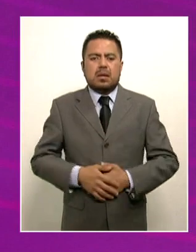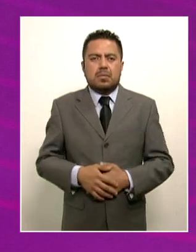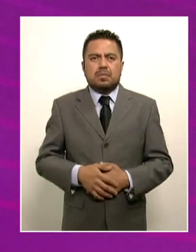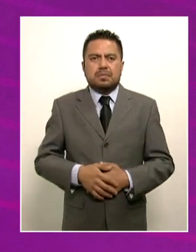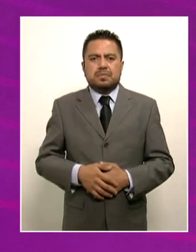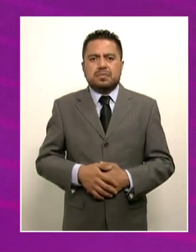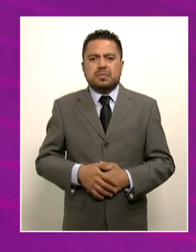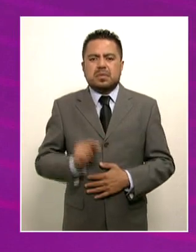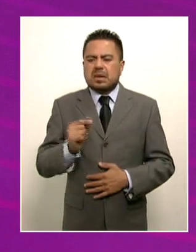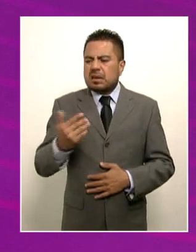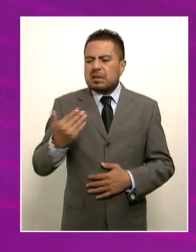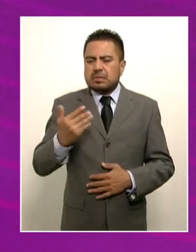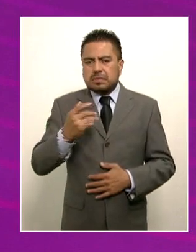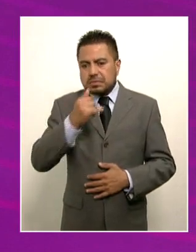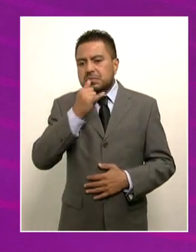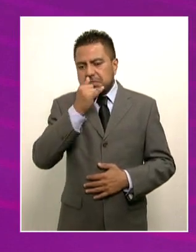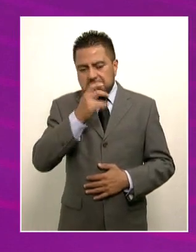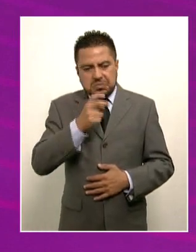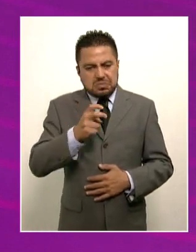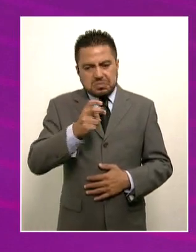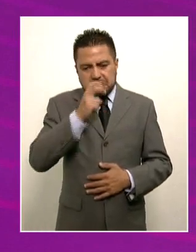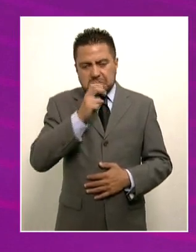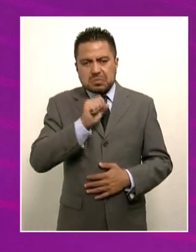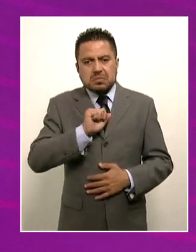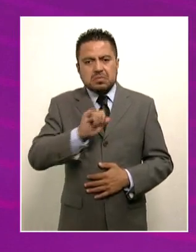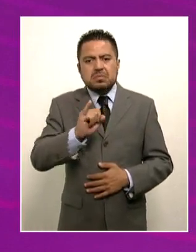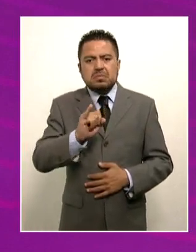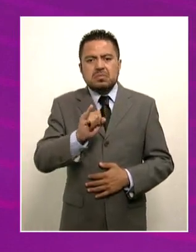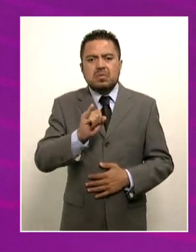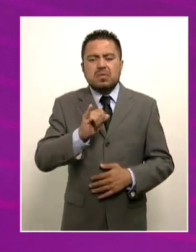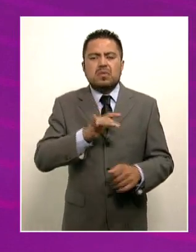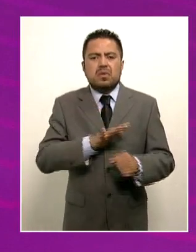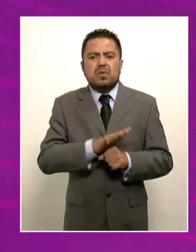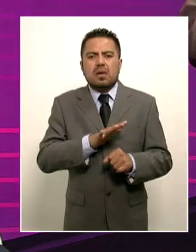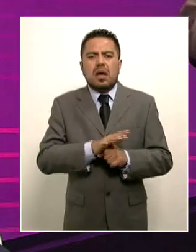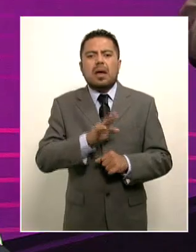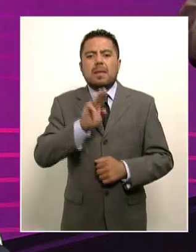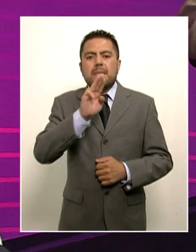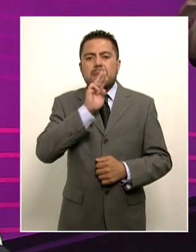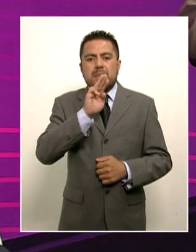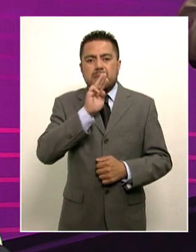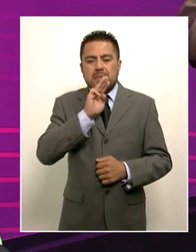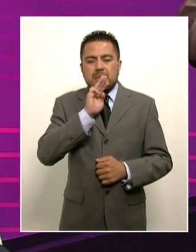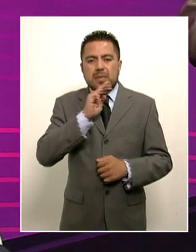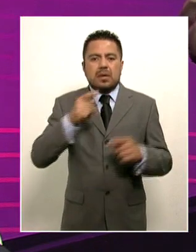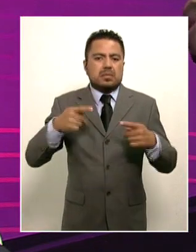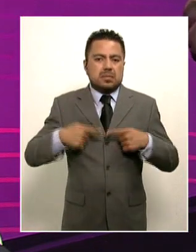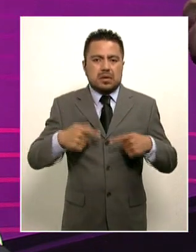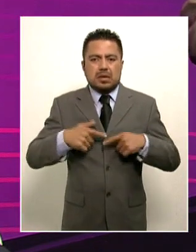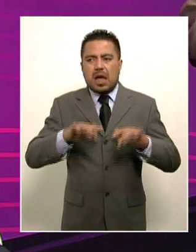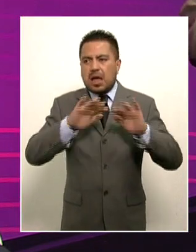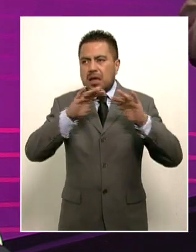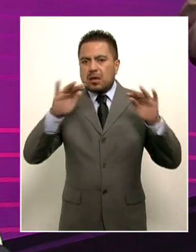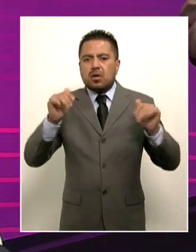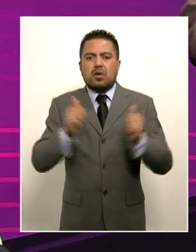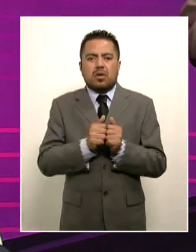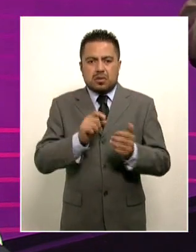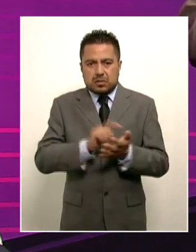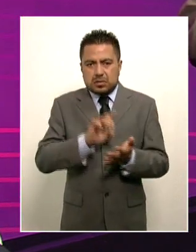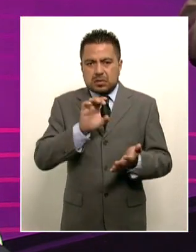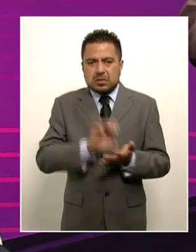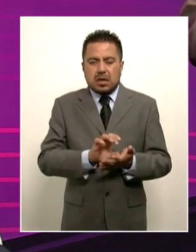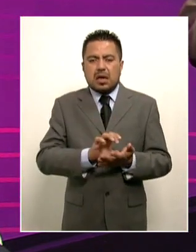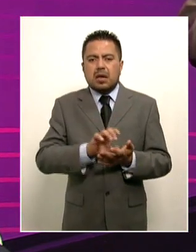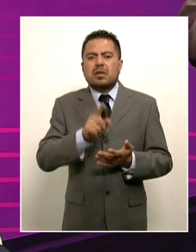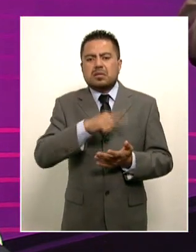Hasta hace no mucho se exigía que de las madres de personas adultas con discapacidades,